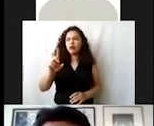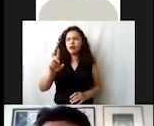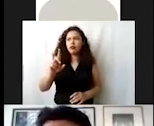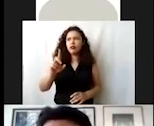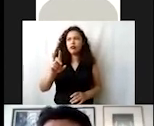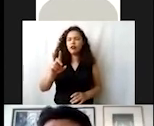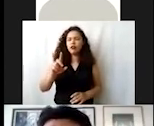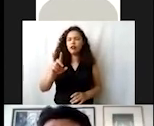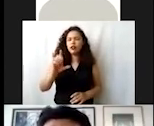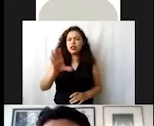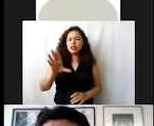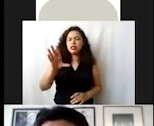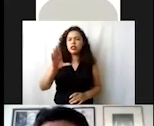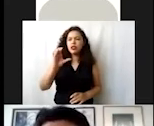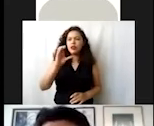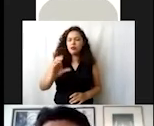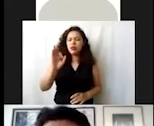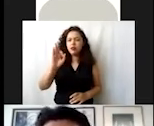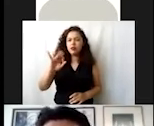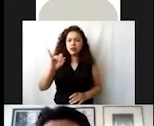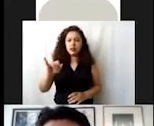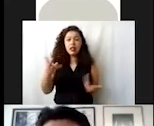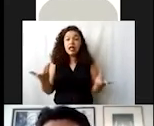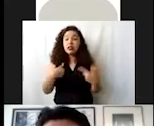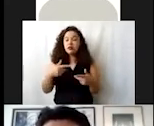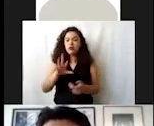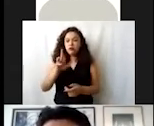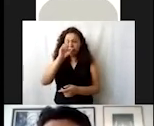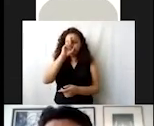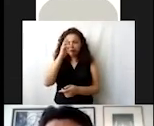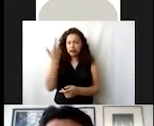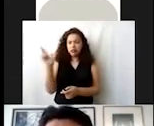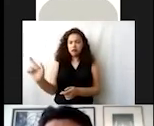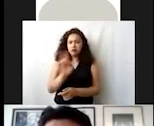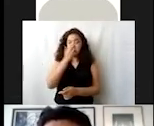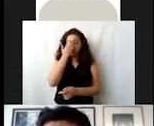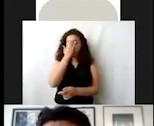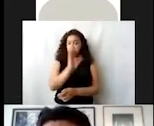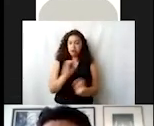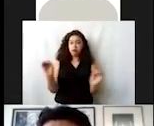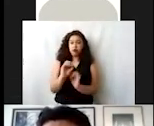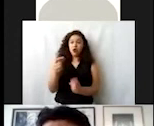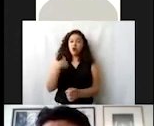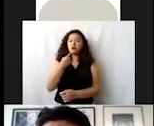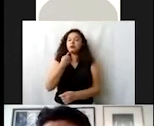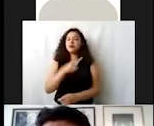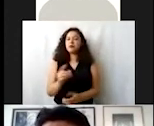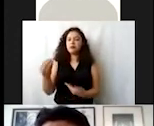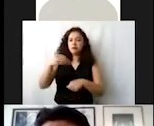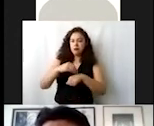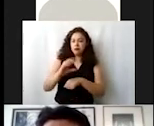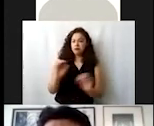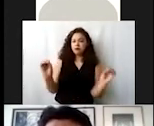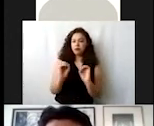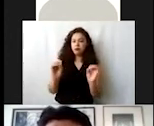ese comprobante fiscal, lo desconocí y no lo incluí dentro de mi declaración y mandé